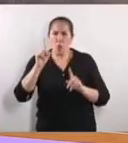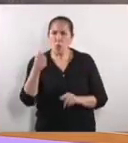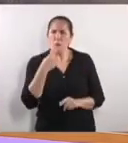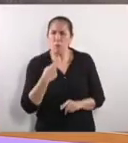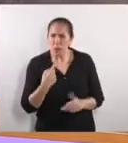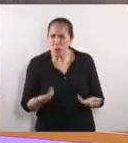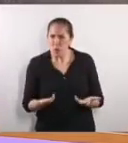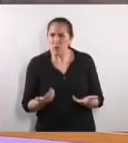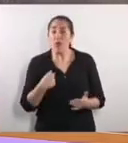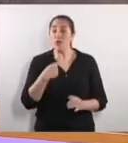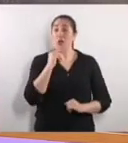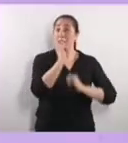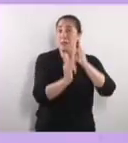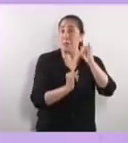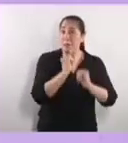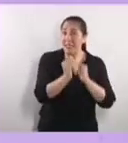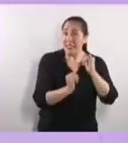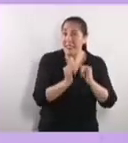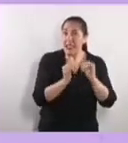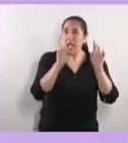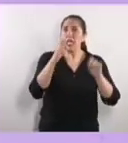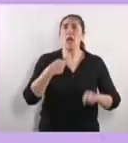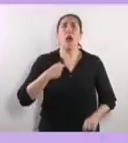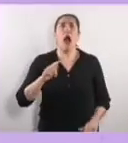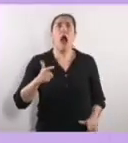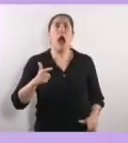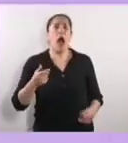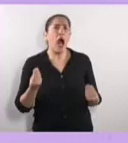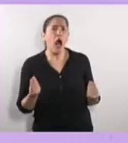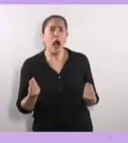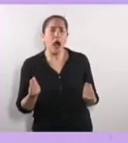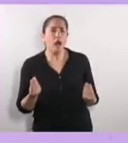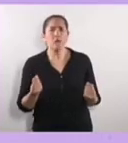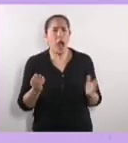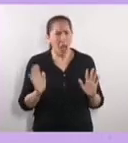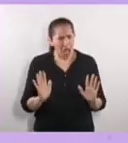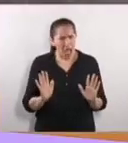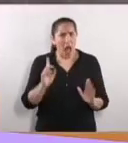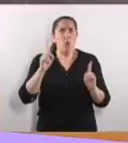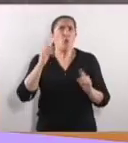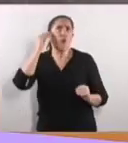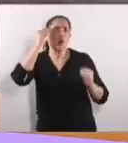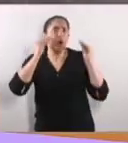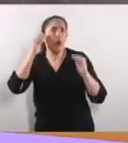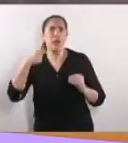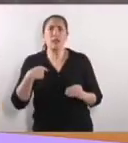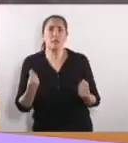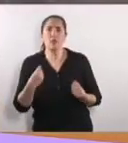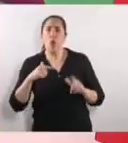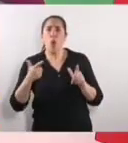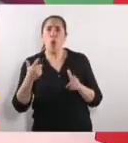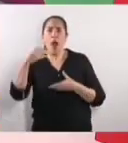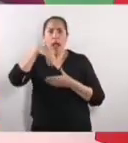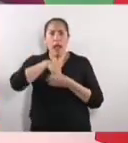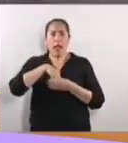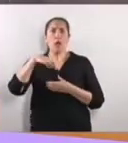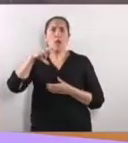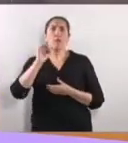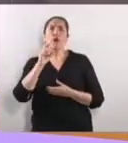cuando explico, ¿no?, este Claro, tema. ay, yo no tengo la proteína, yo no ¿qué me va a ¿qué me pasar? Claro. Exactamente, no me va a pasar